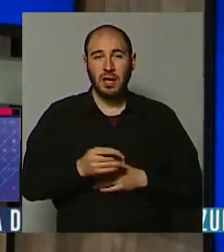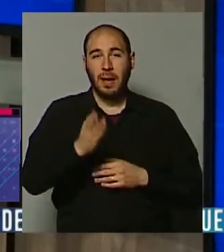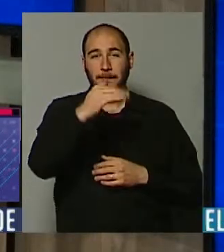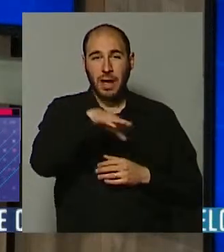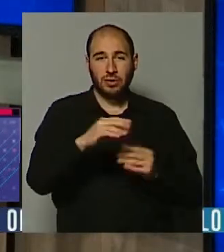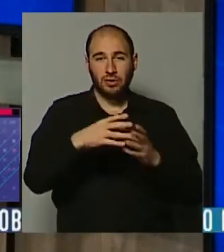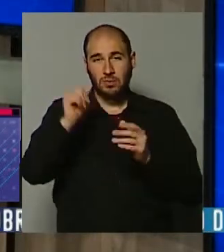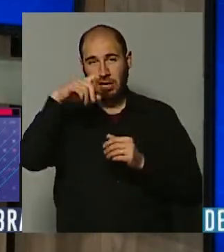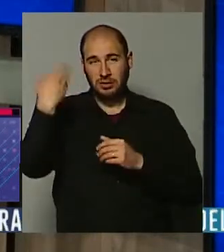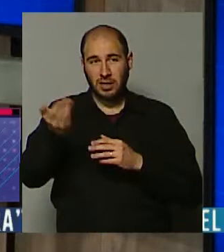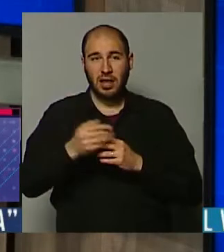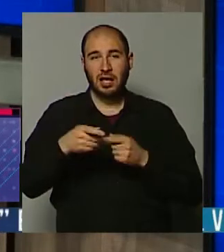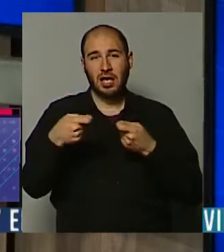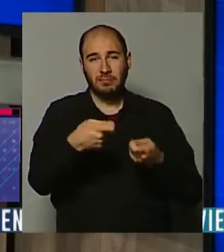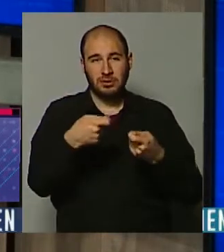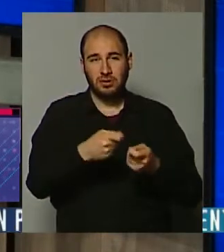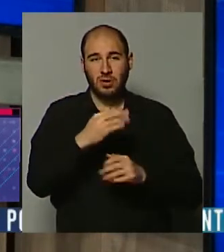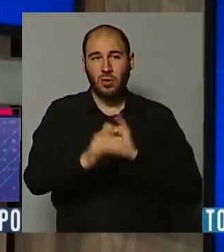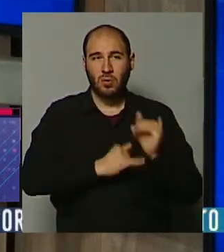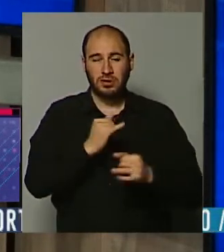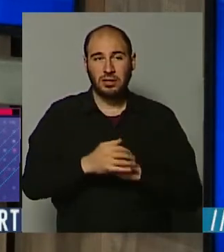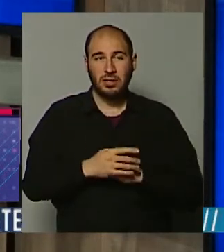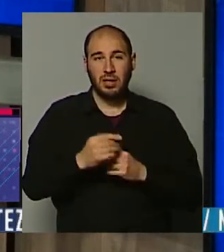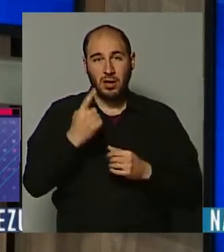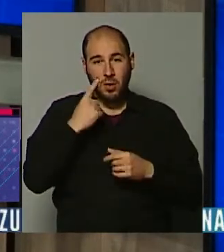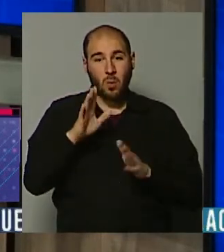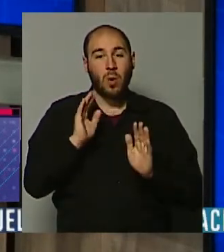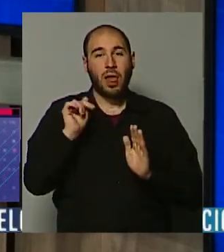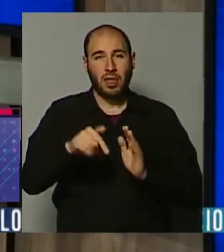hay organismos internacionales, hay inversores que están tomando cartas en el asunto en este sentido.